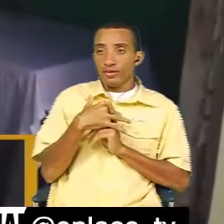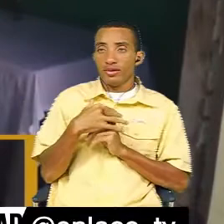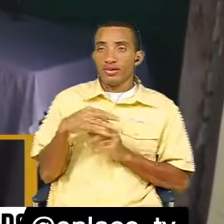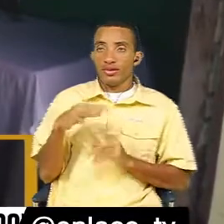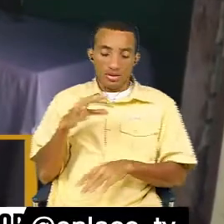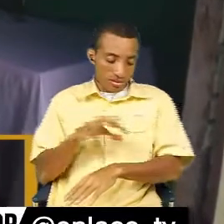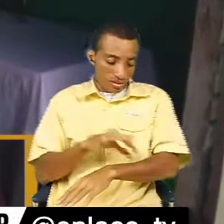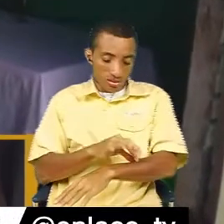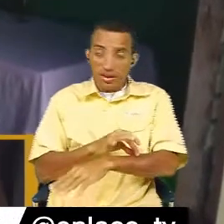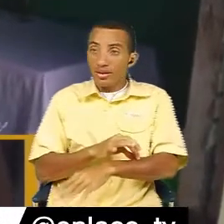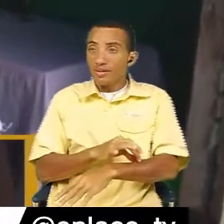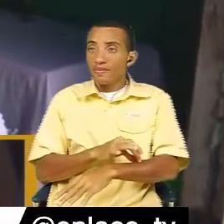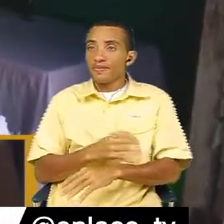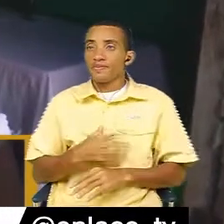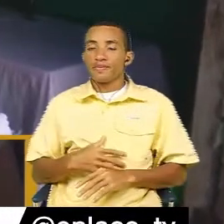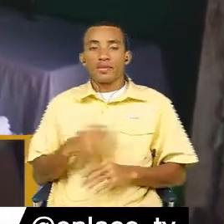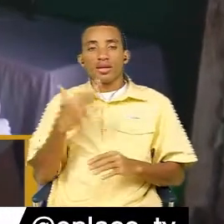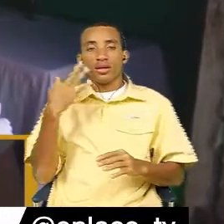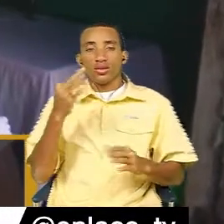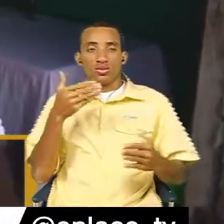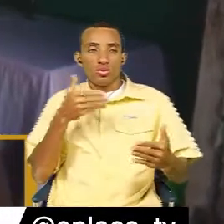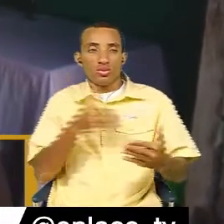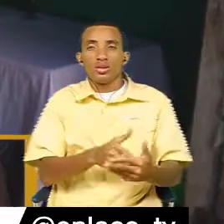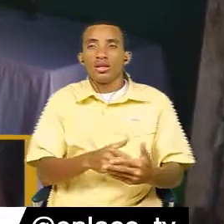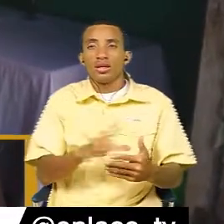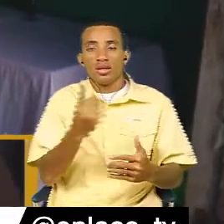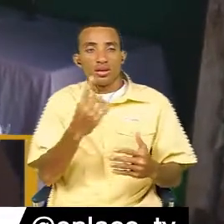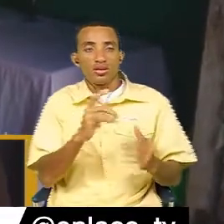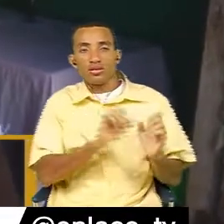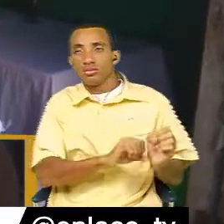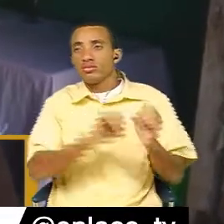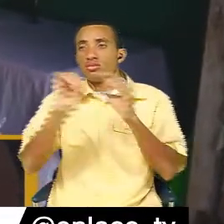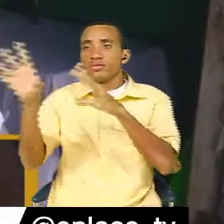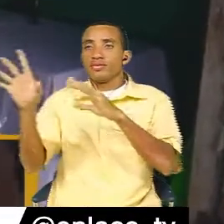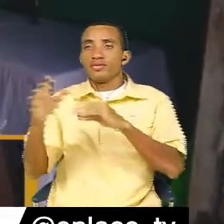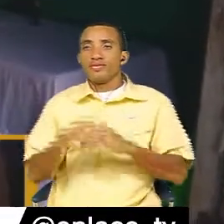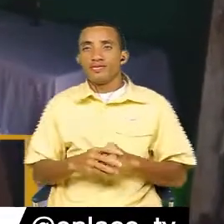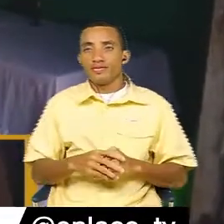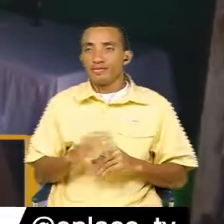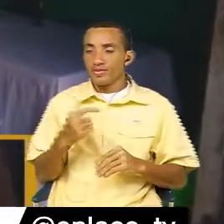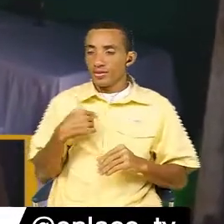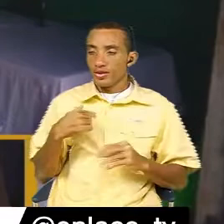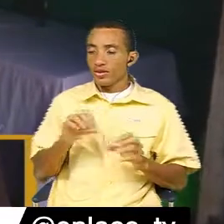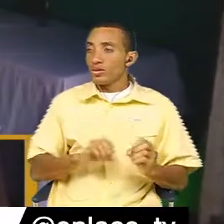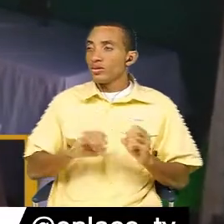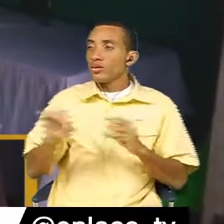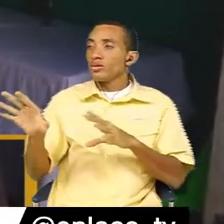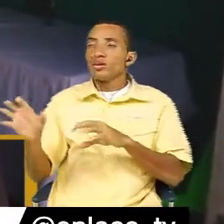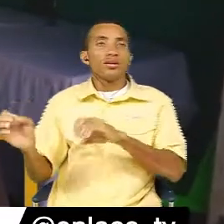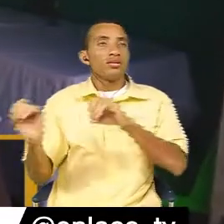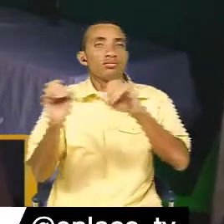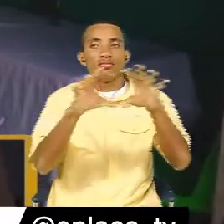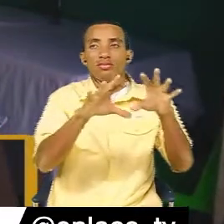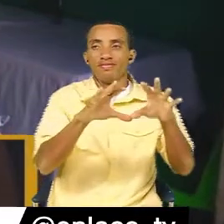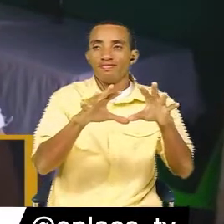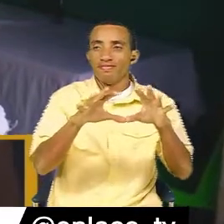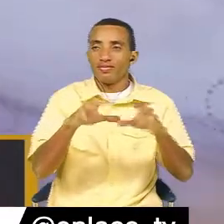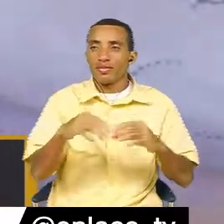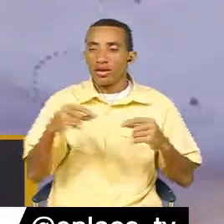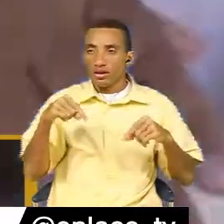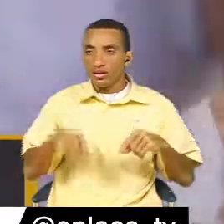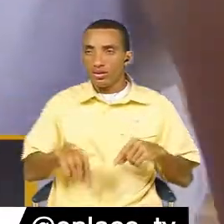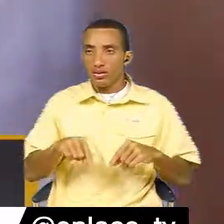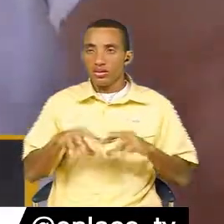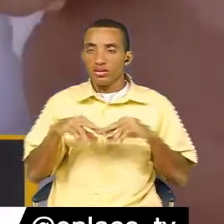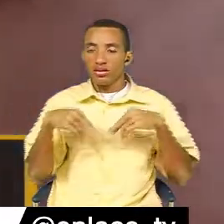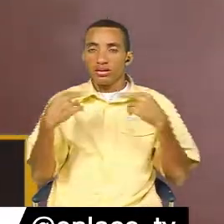metido tutela y de todo para decir nos cambian de aquí de esto y somos desplazados, nosotros somos desplazados, ¿sí? Y estamos en